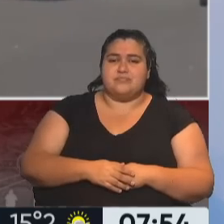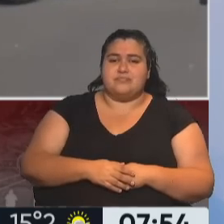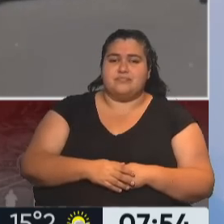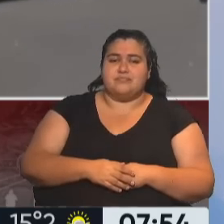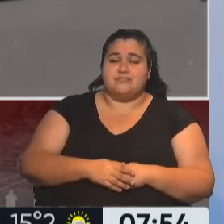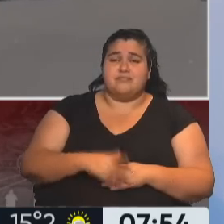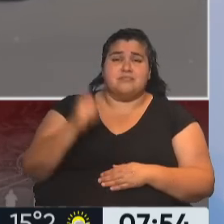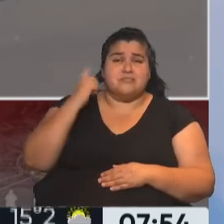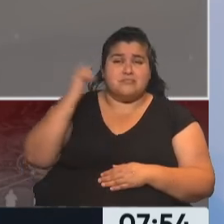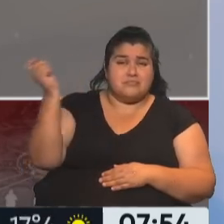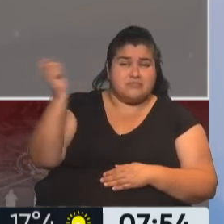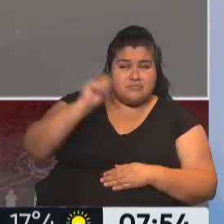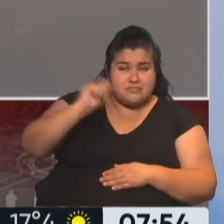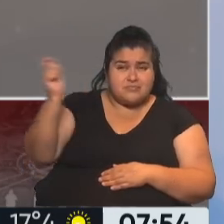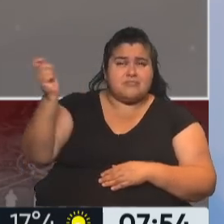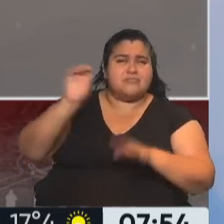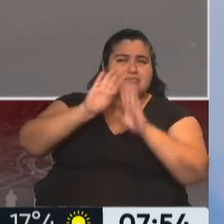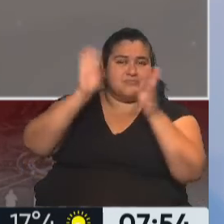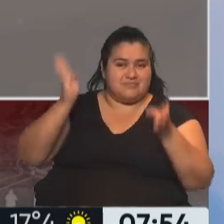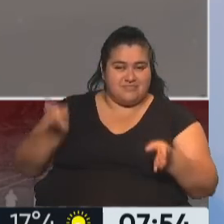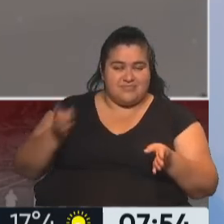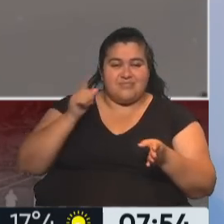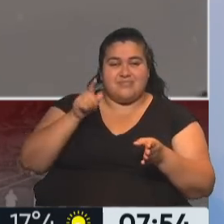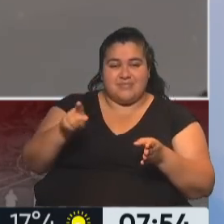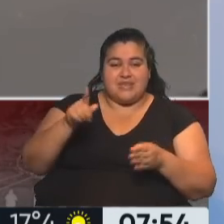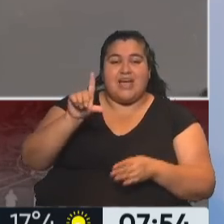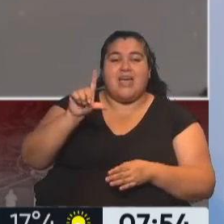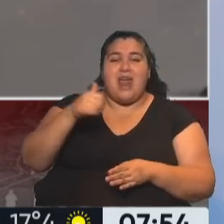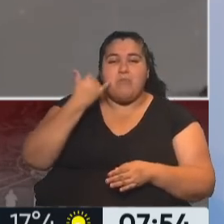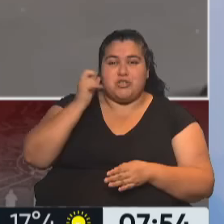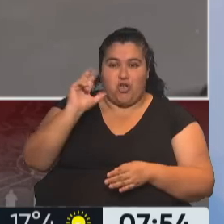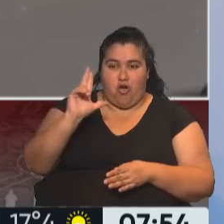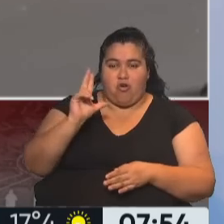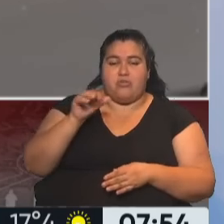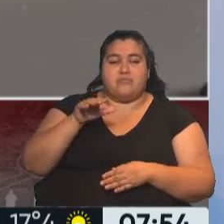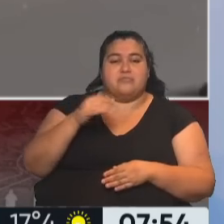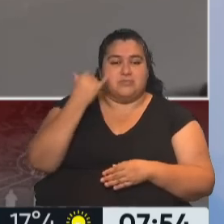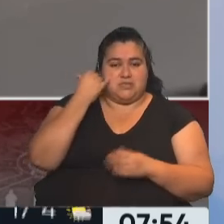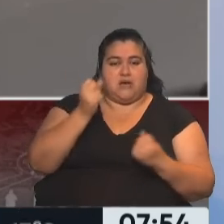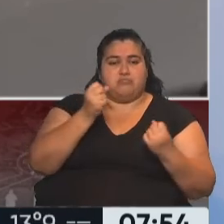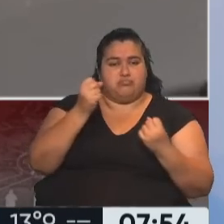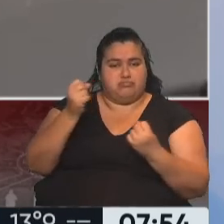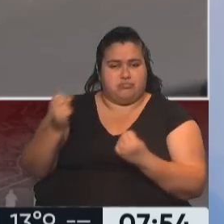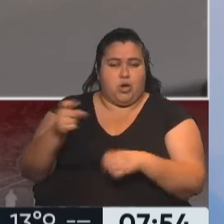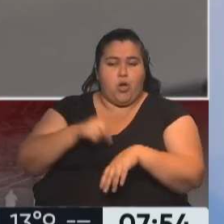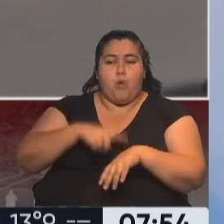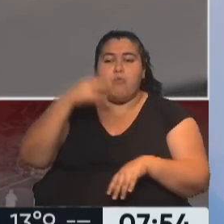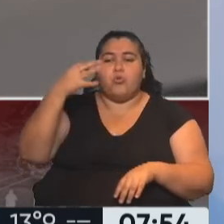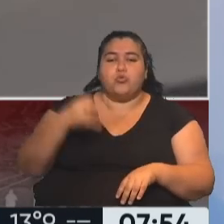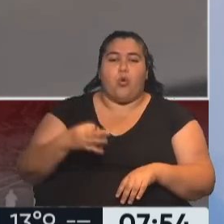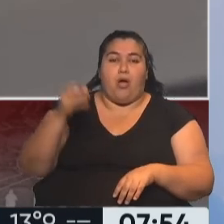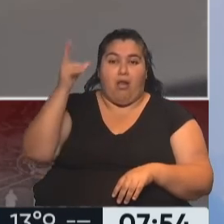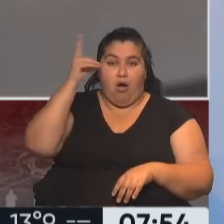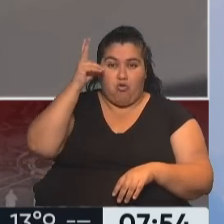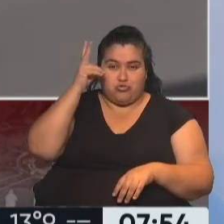Las campanas de Santa María la Mayor que reciben el féretro del Papa Francisco en el ingreso casi puntual a las 8 de la